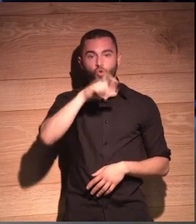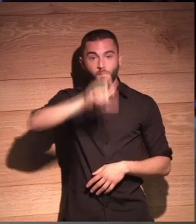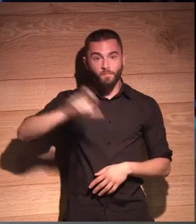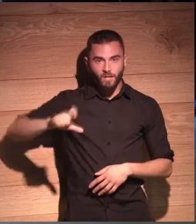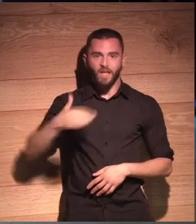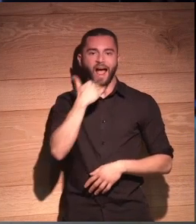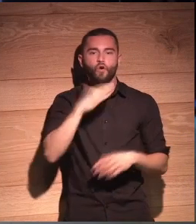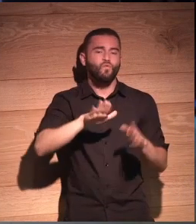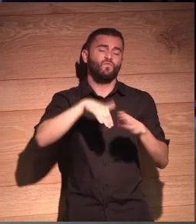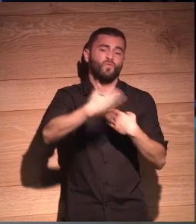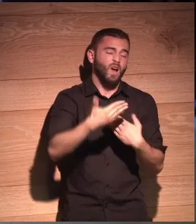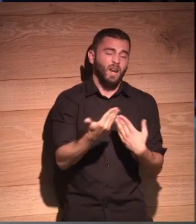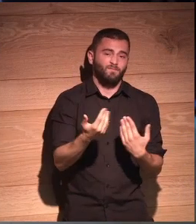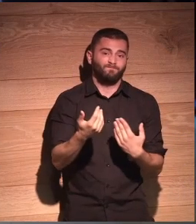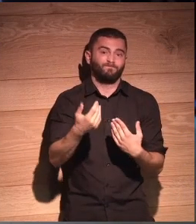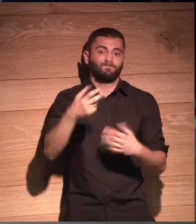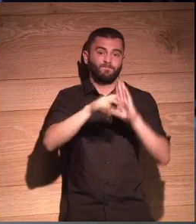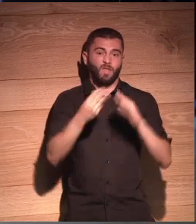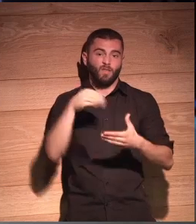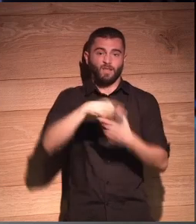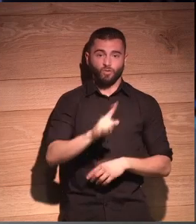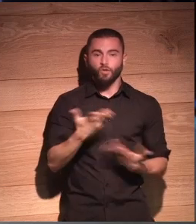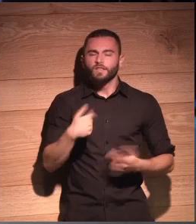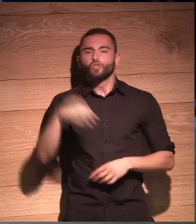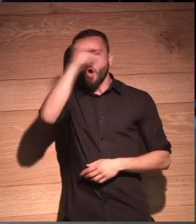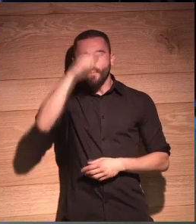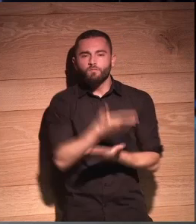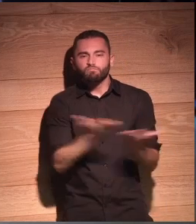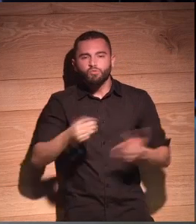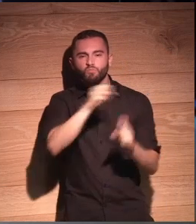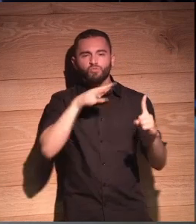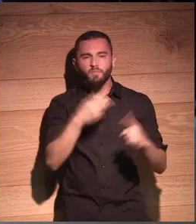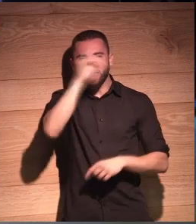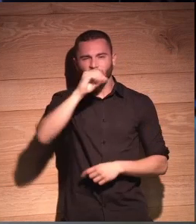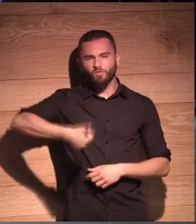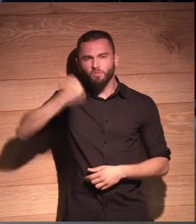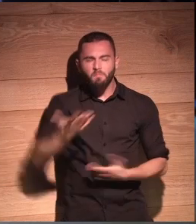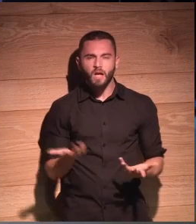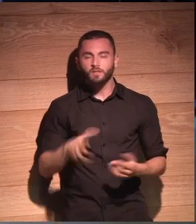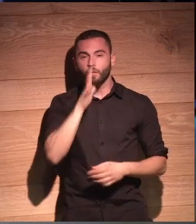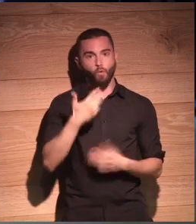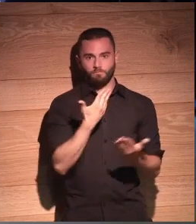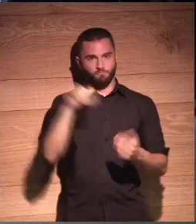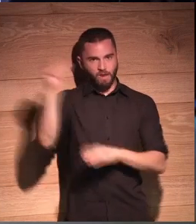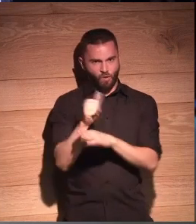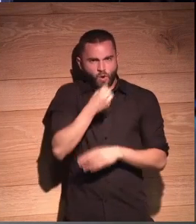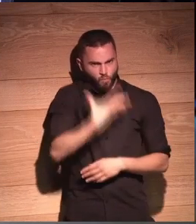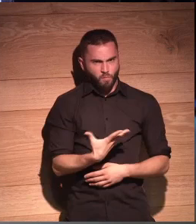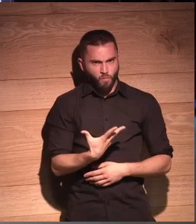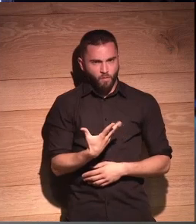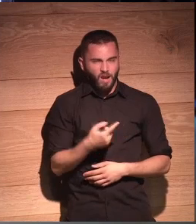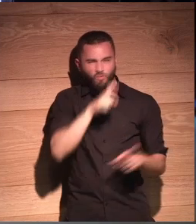final algo se queda fuera. Claro, entonces quería preguntaros qué opinión os merece desde un punto de vista pues, más científico, porque me parece una película muy buena,